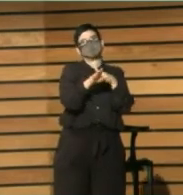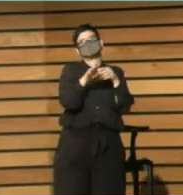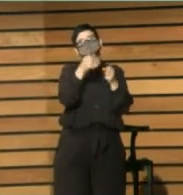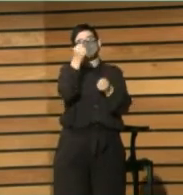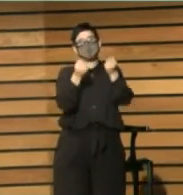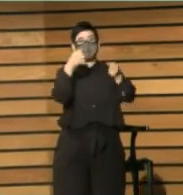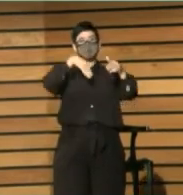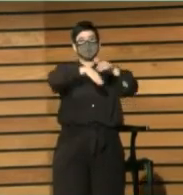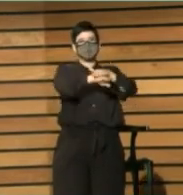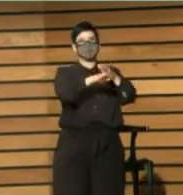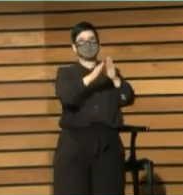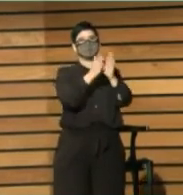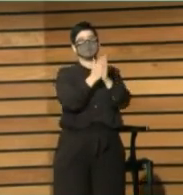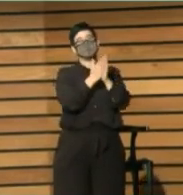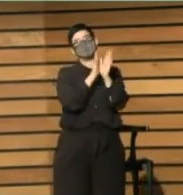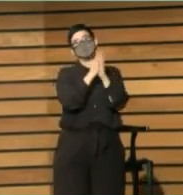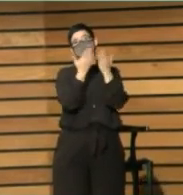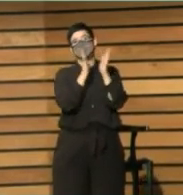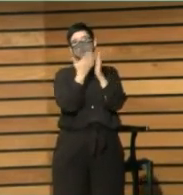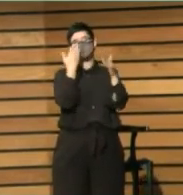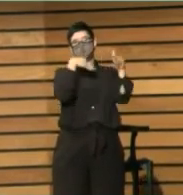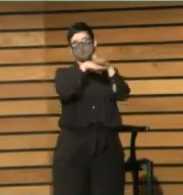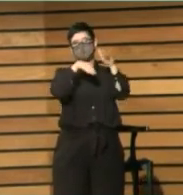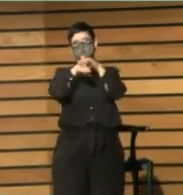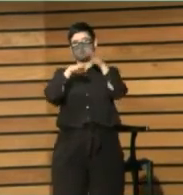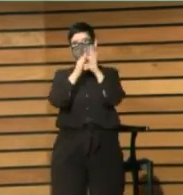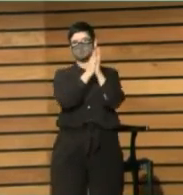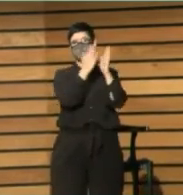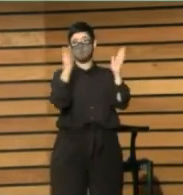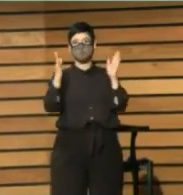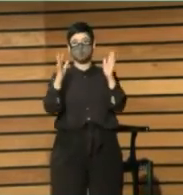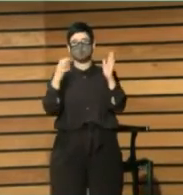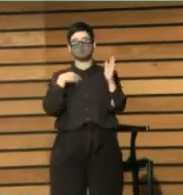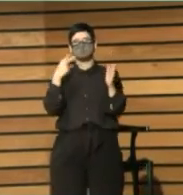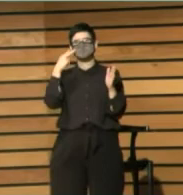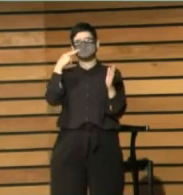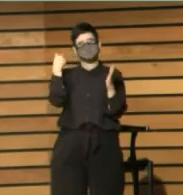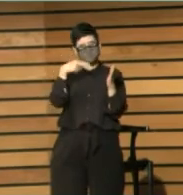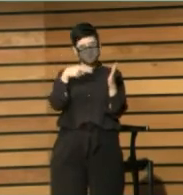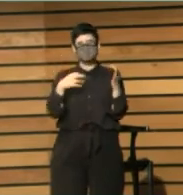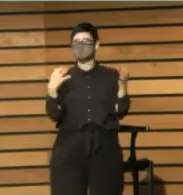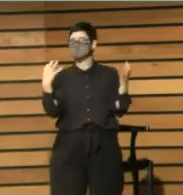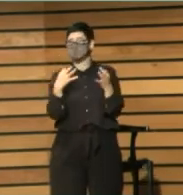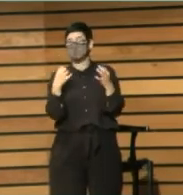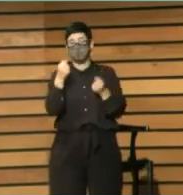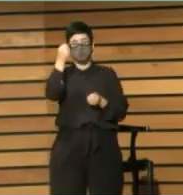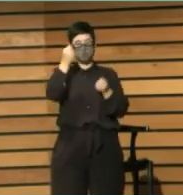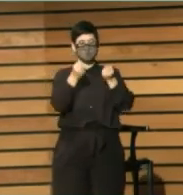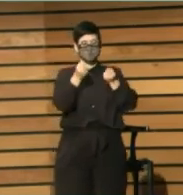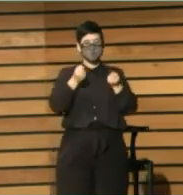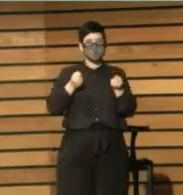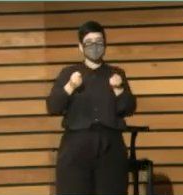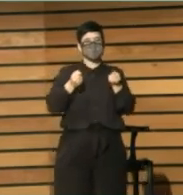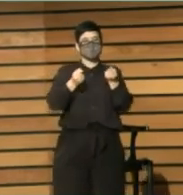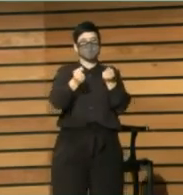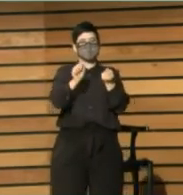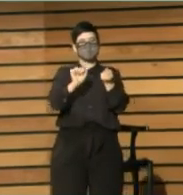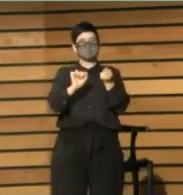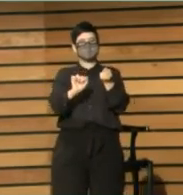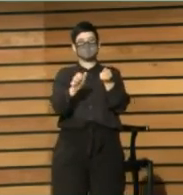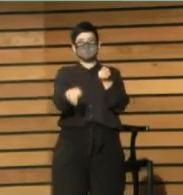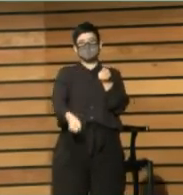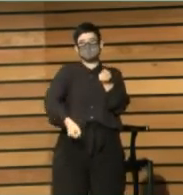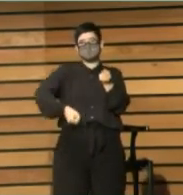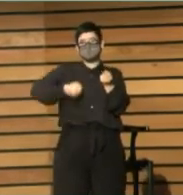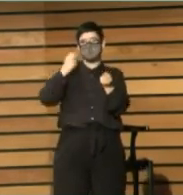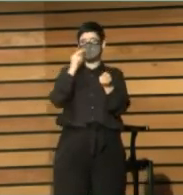¿Y qué leo? Y a la altura que paraba el coche, vi La lengua de las